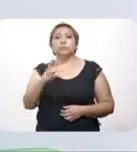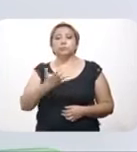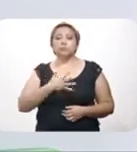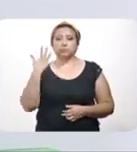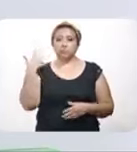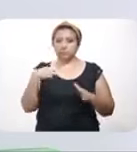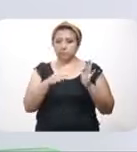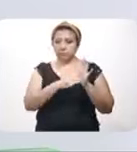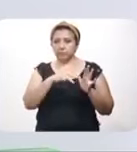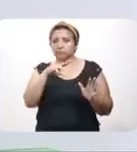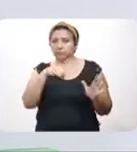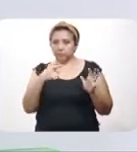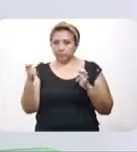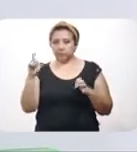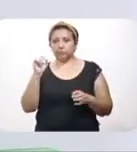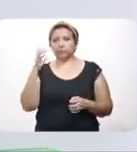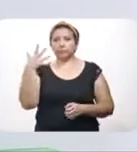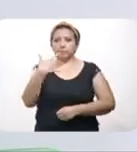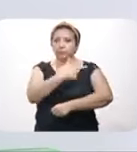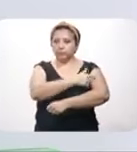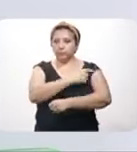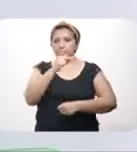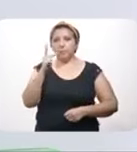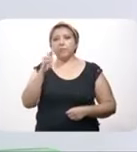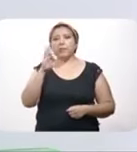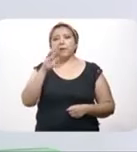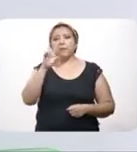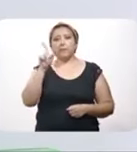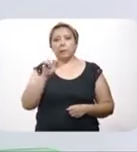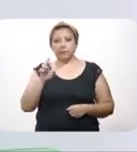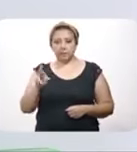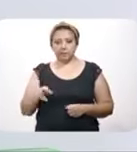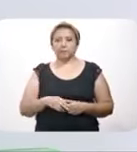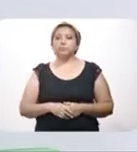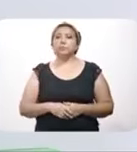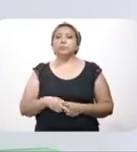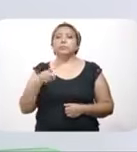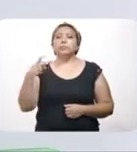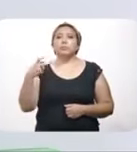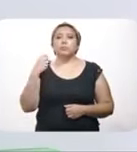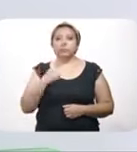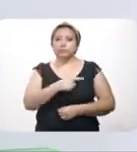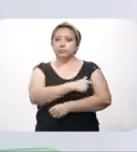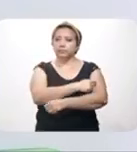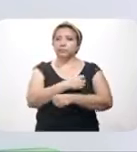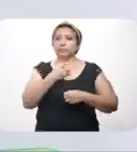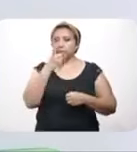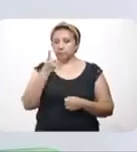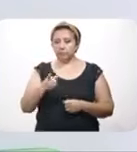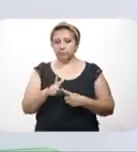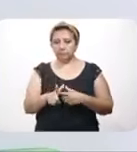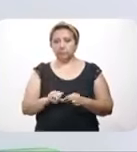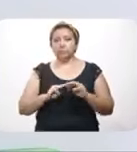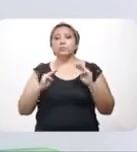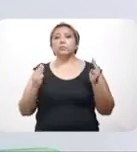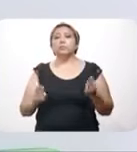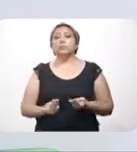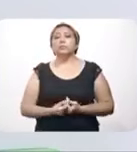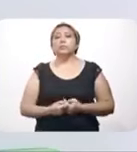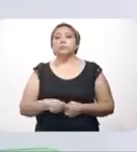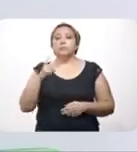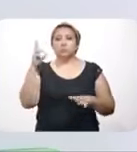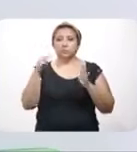recibieron 10.725 dosis de vacunas Pfizer contra el coronavirus. Estas dosis se están aplicando de la siguiente manera.